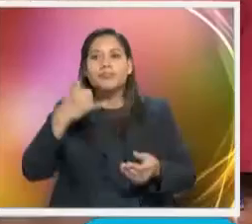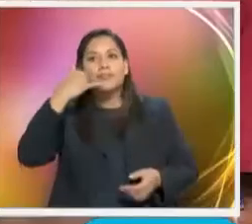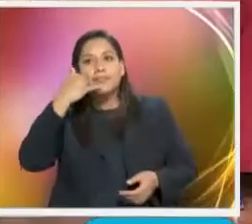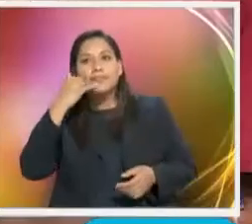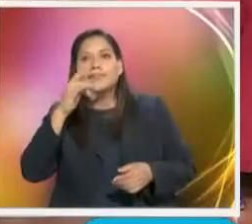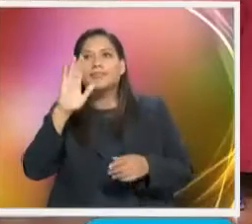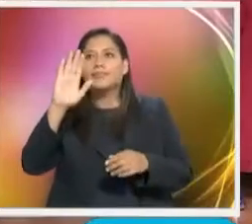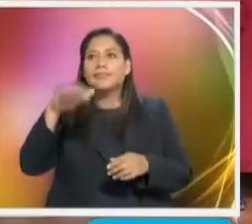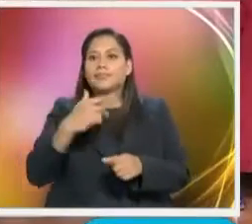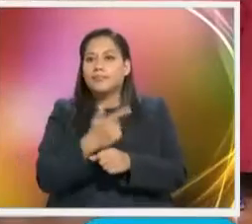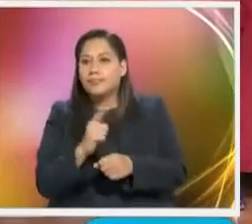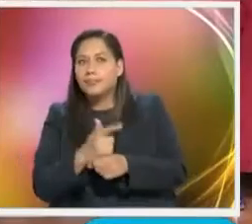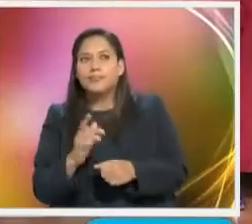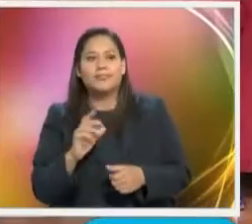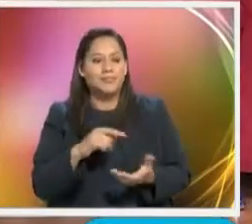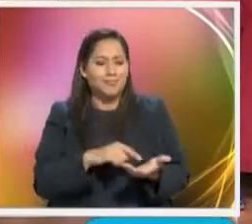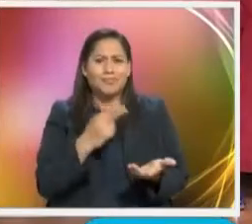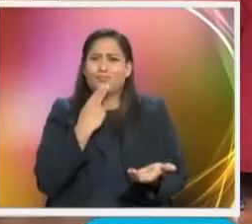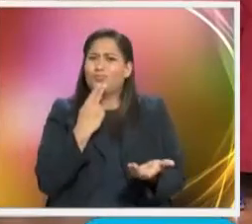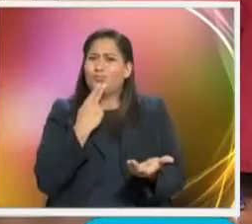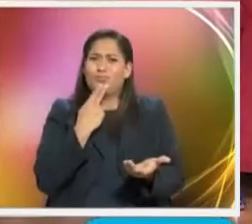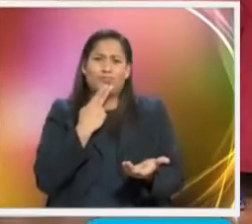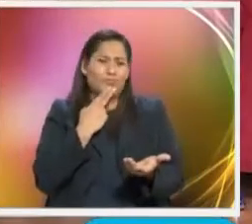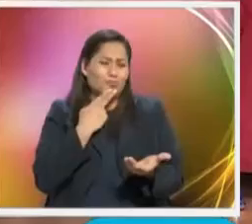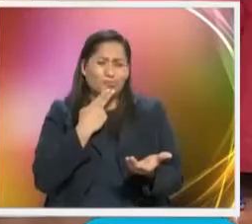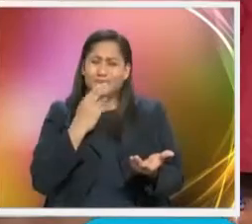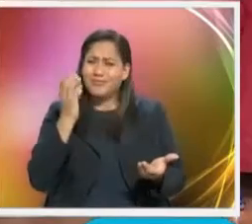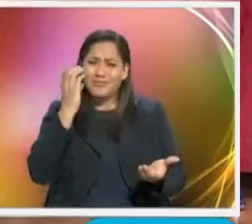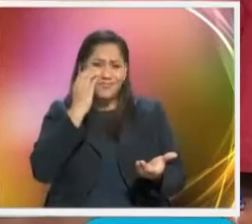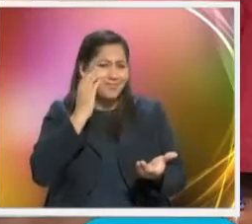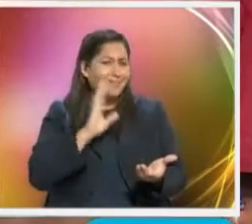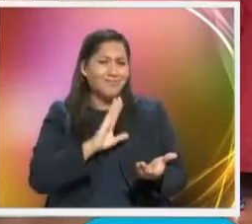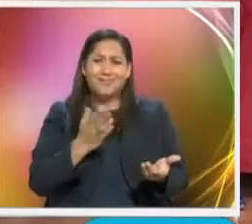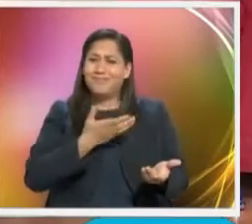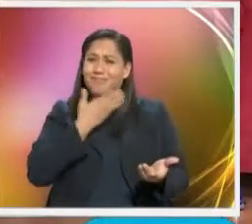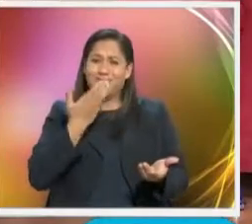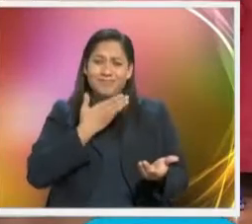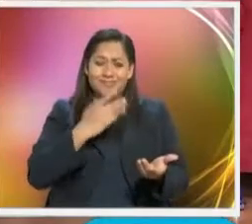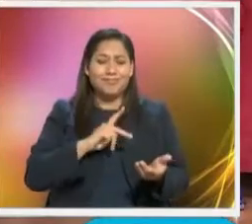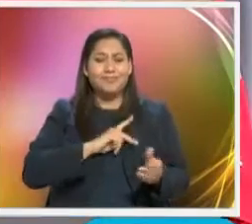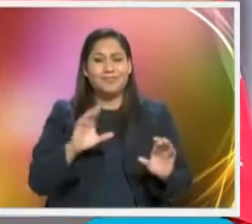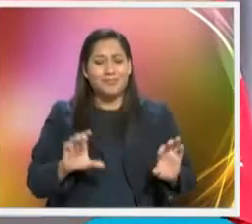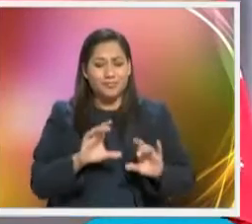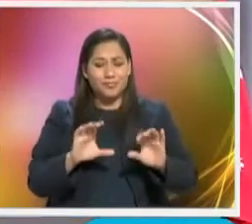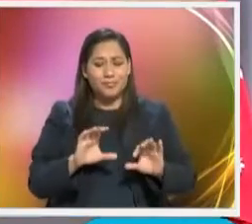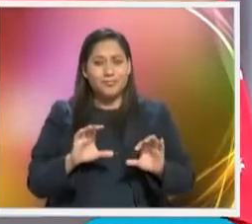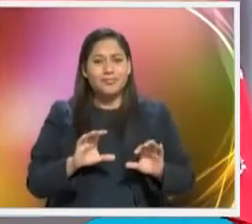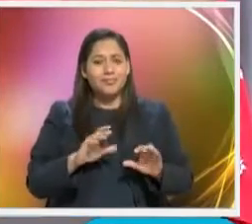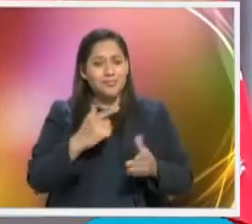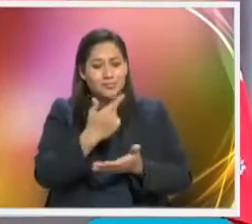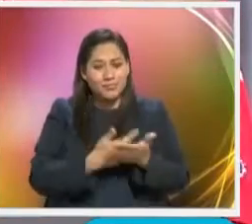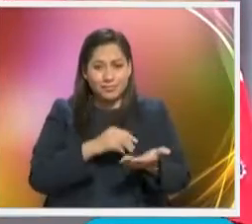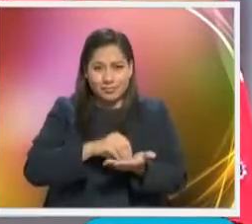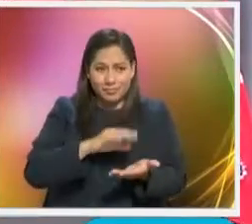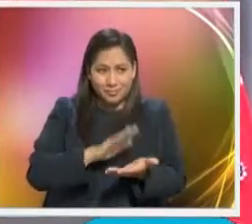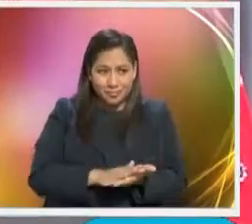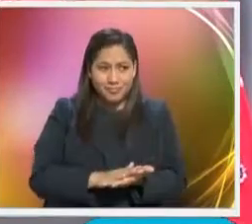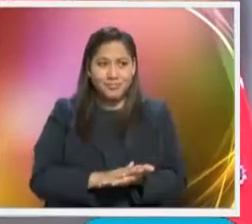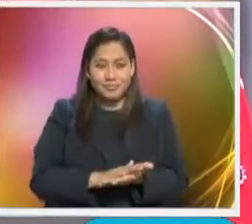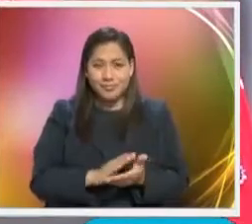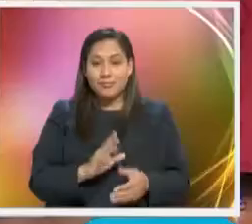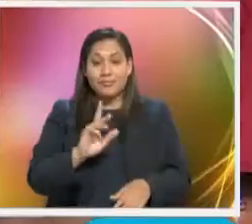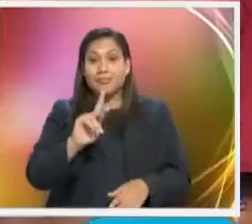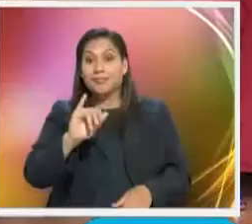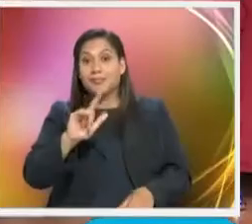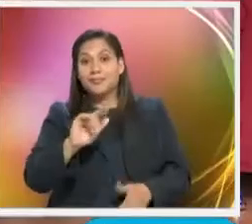transporte. Realmente para todo. Para todo. Para todo Entonces, se utiliza. Es como nuestra computadora portátil Agenda. personal. Exacto, y ¿no? quedarte sin pila